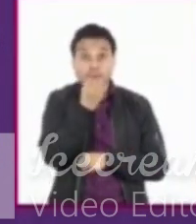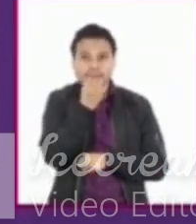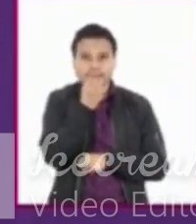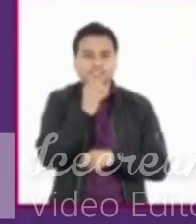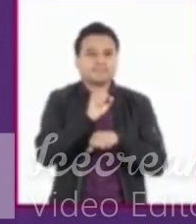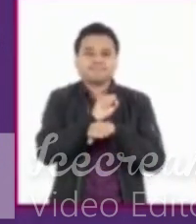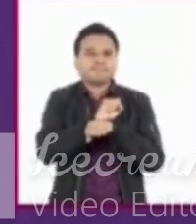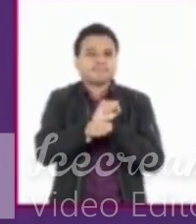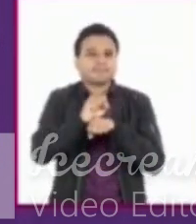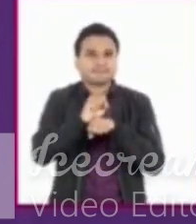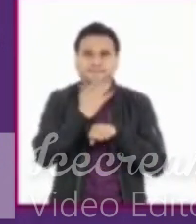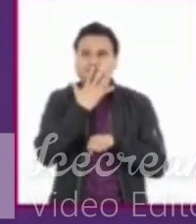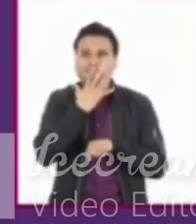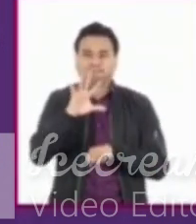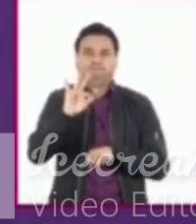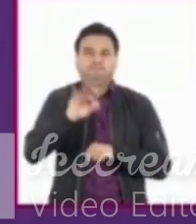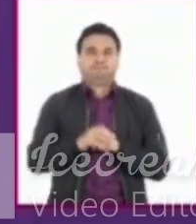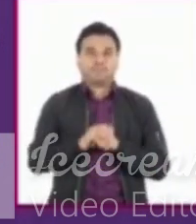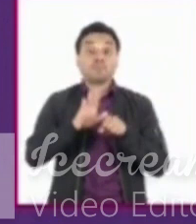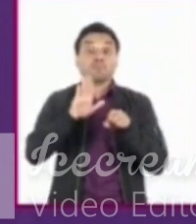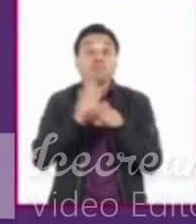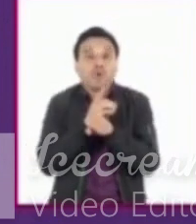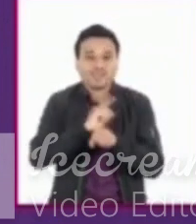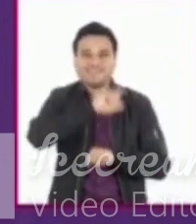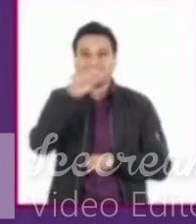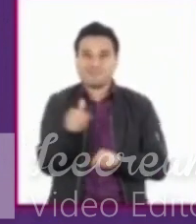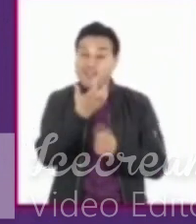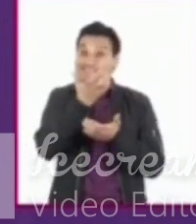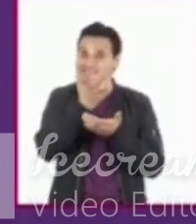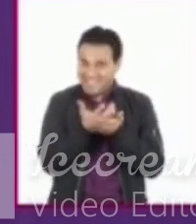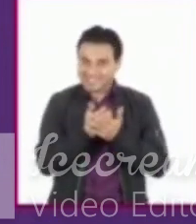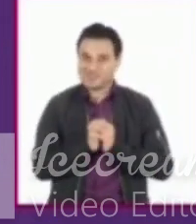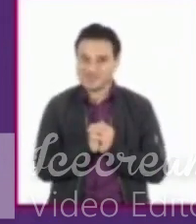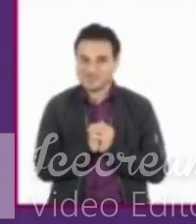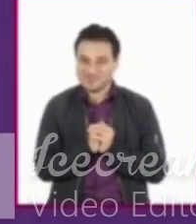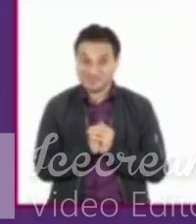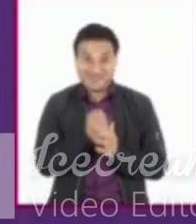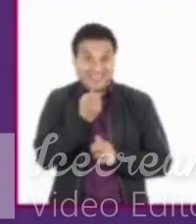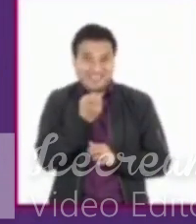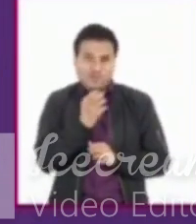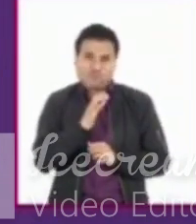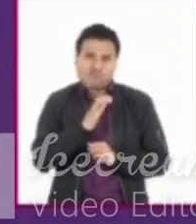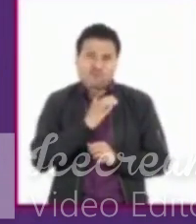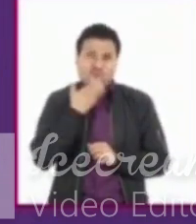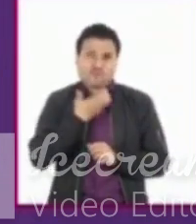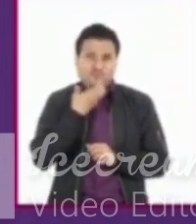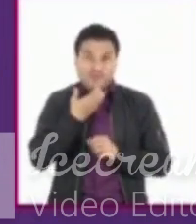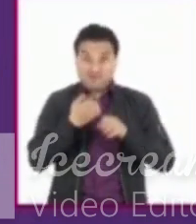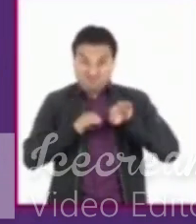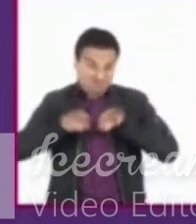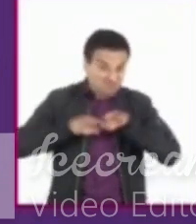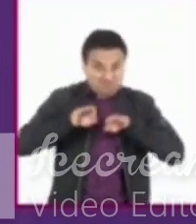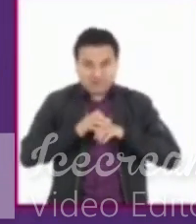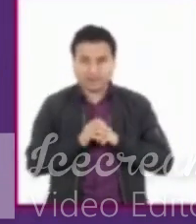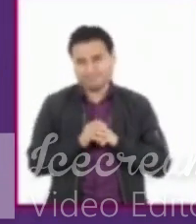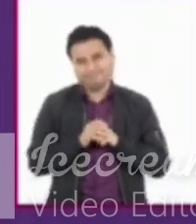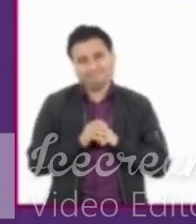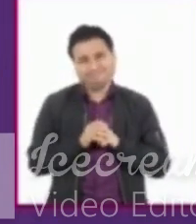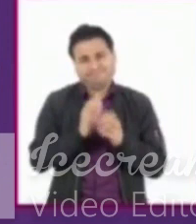ligera, ya que antecede al descanso y es el horario en el que solemos realizar menos actividades